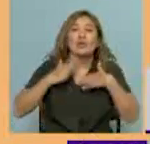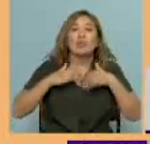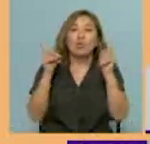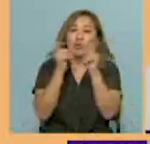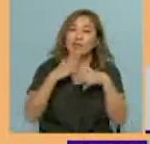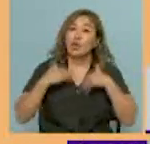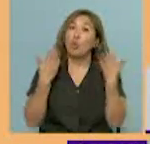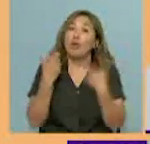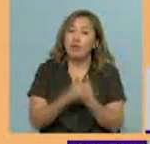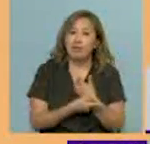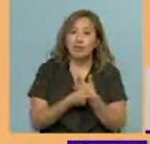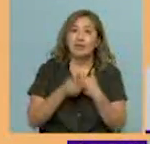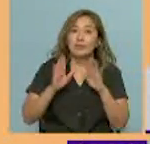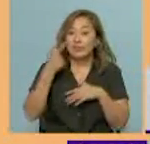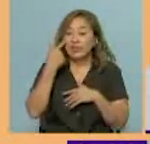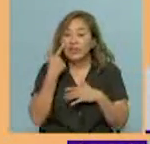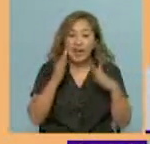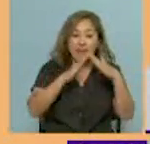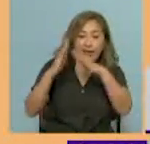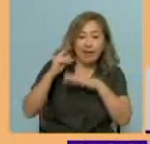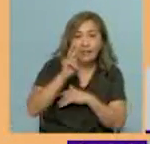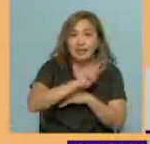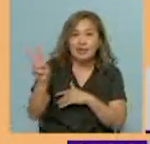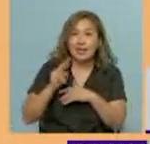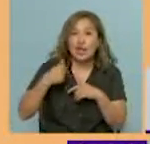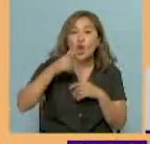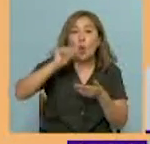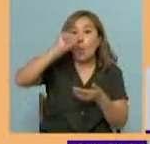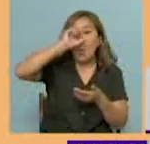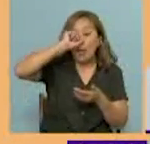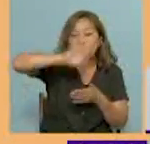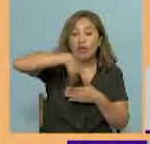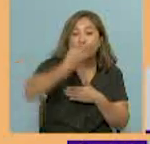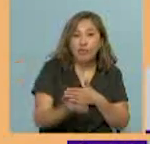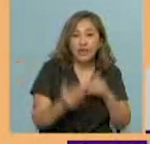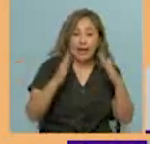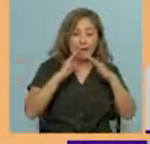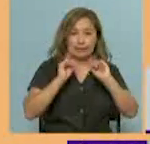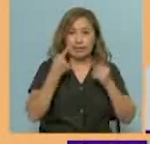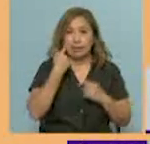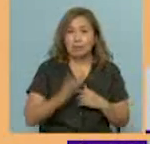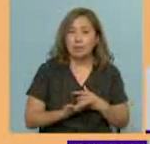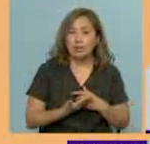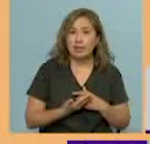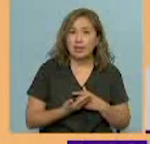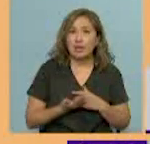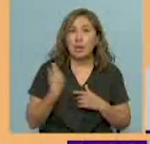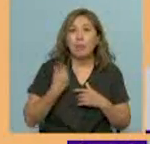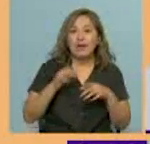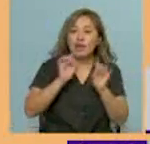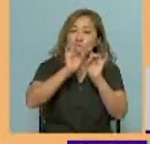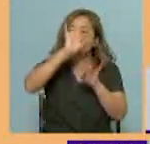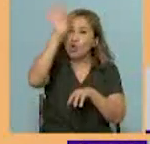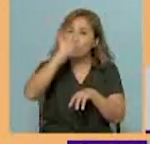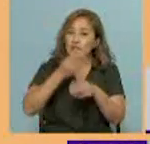así que que vean sus casas los patios sobre todo dentro de las viviendas también para eliminar cualquier